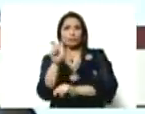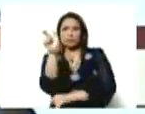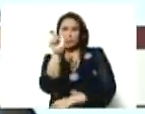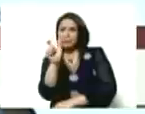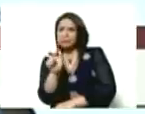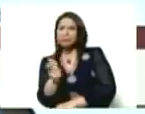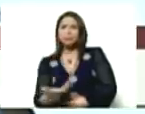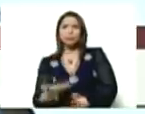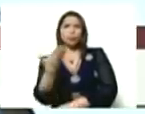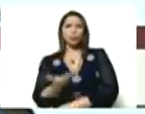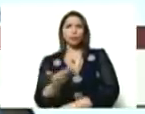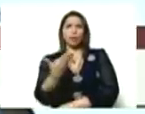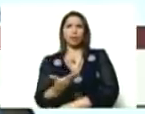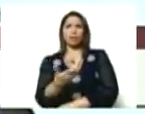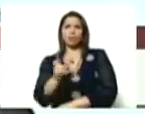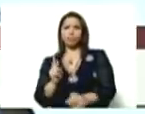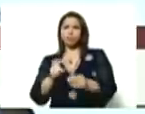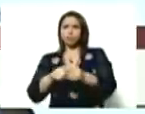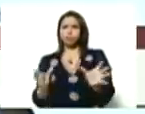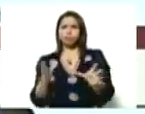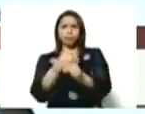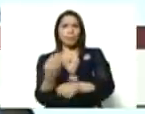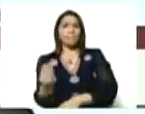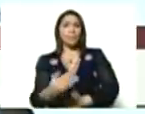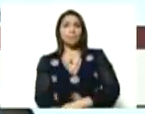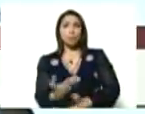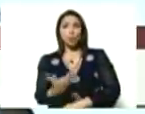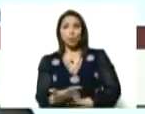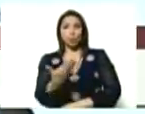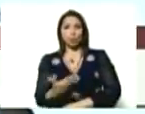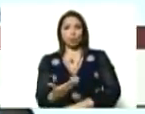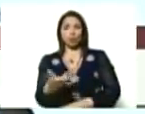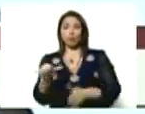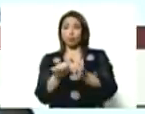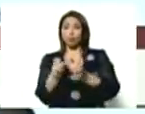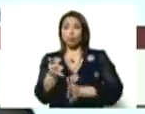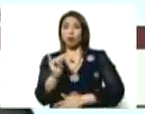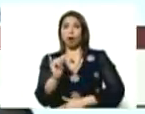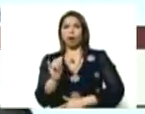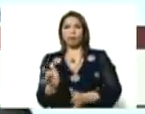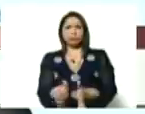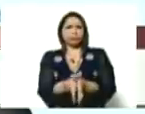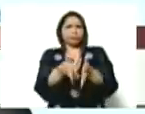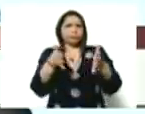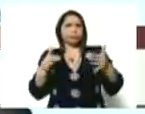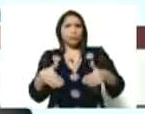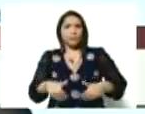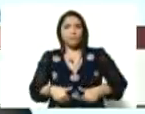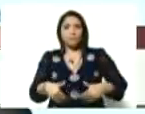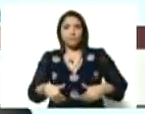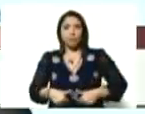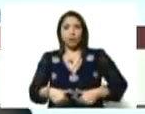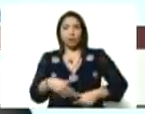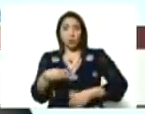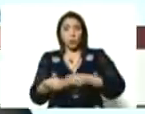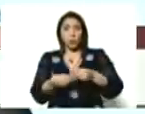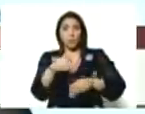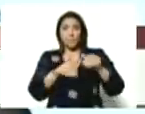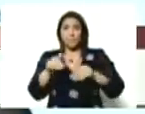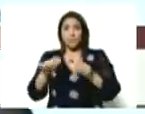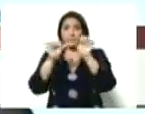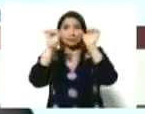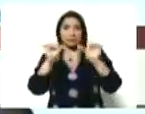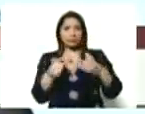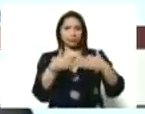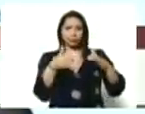evento comicial, el más importante quizá y donde se han realizado grandes esfuerzos para blindar el voto es el sistema de